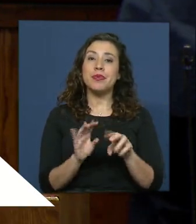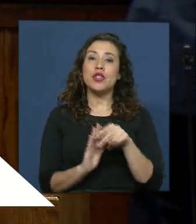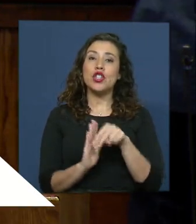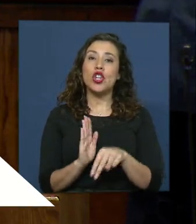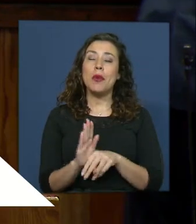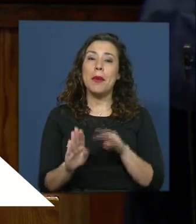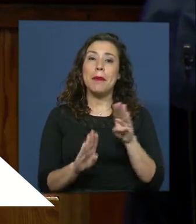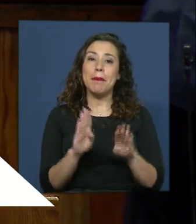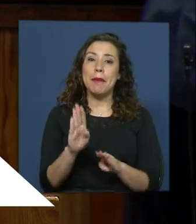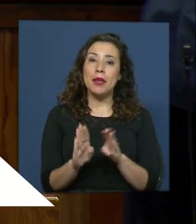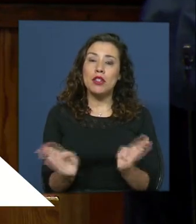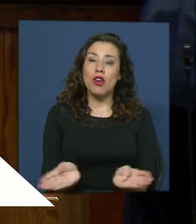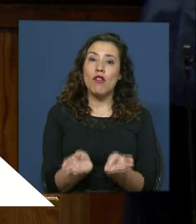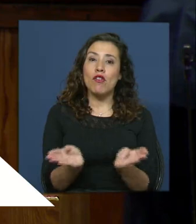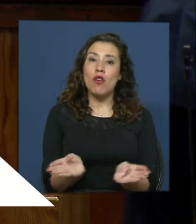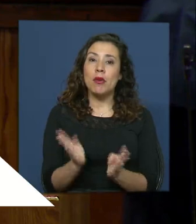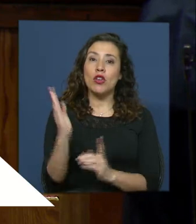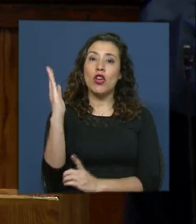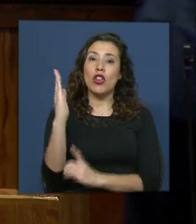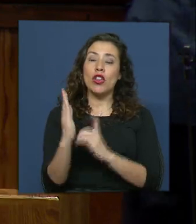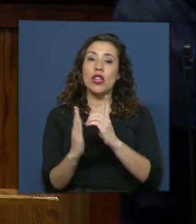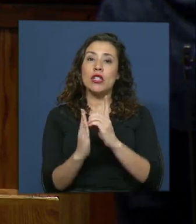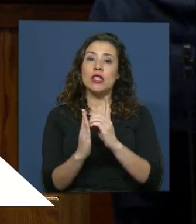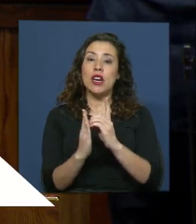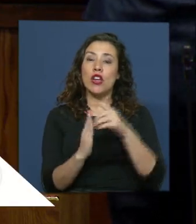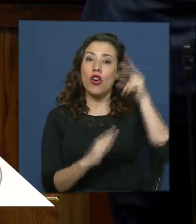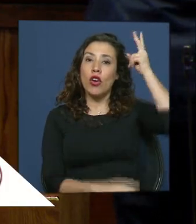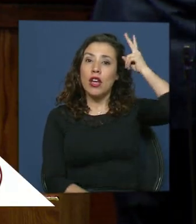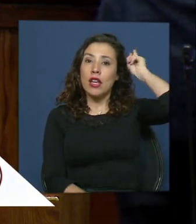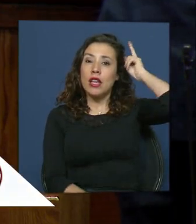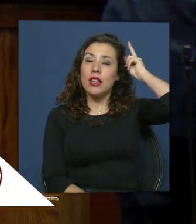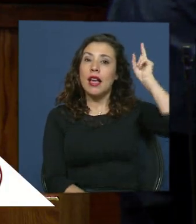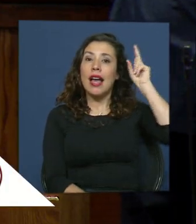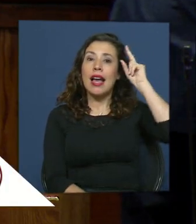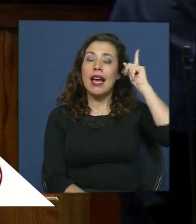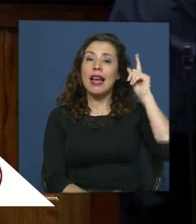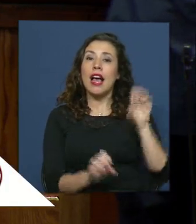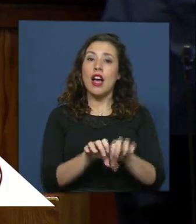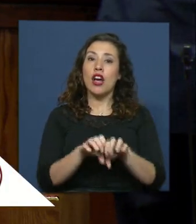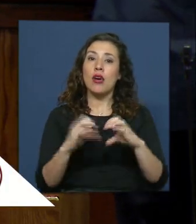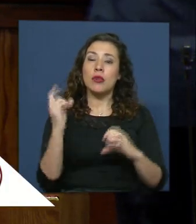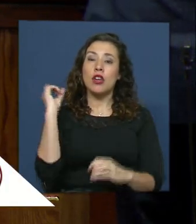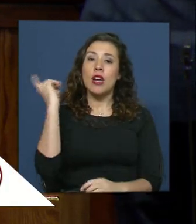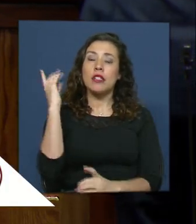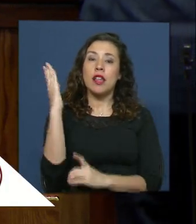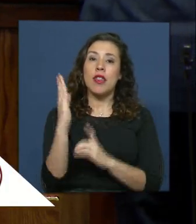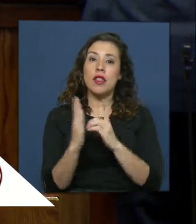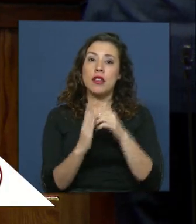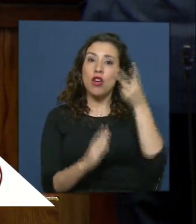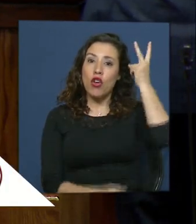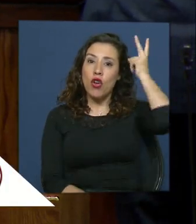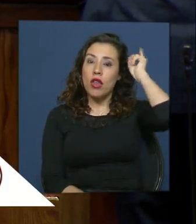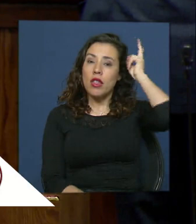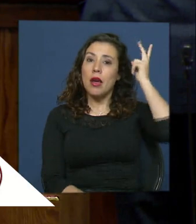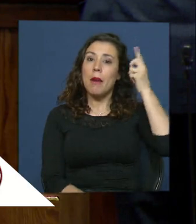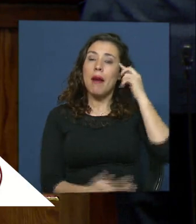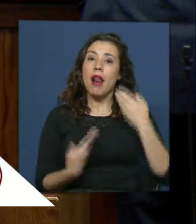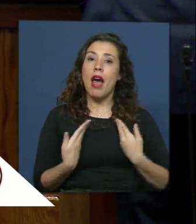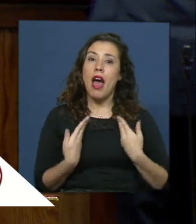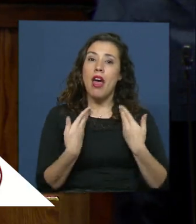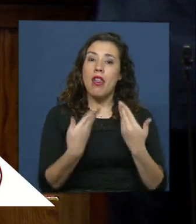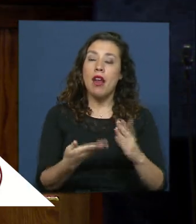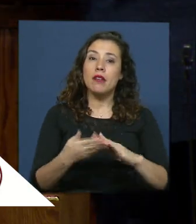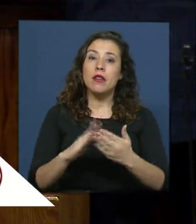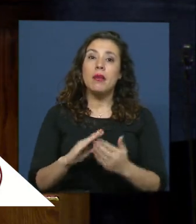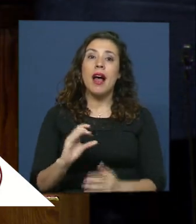normas sobre protección, fomento y desarrollo de los indígenas y crea la Corporación Nacional de Desarrollo Indígena para otorgar al